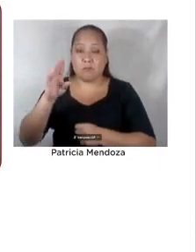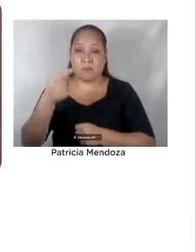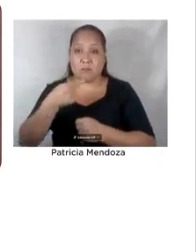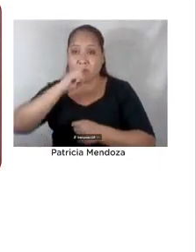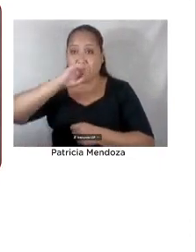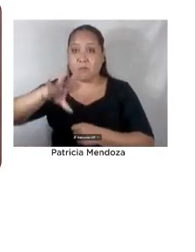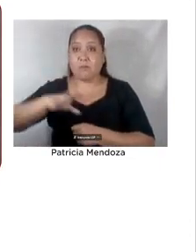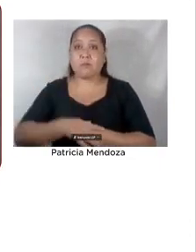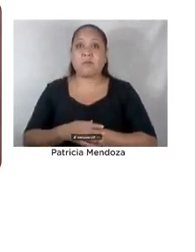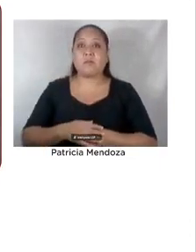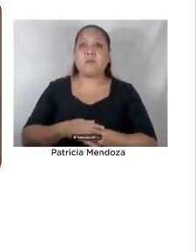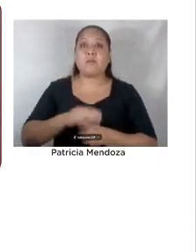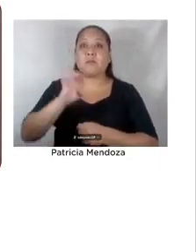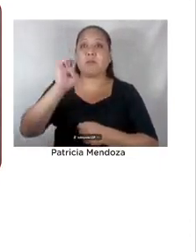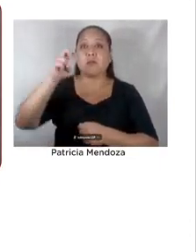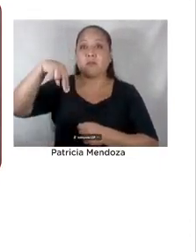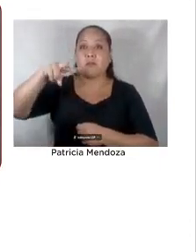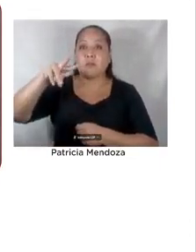menciono, es